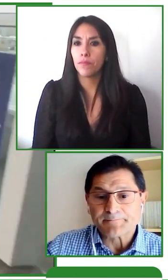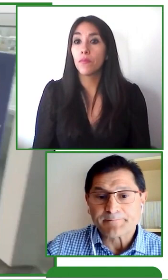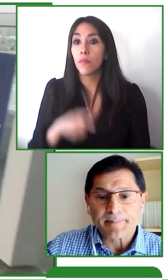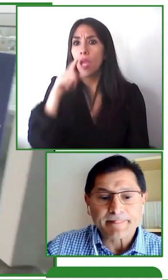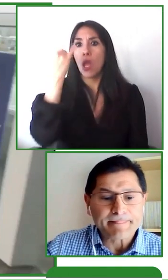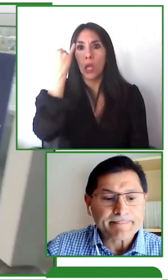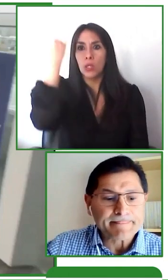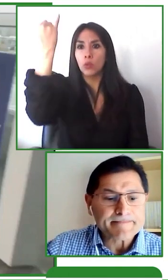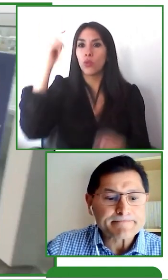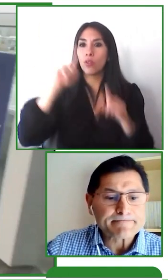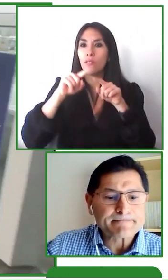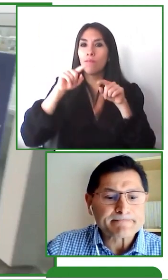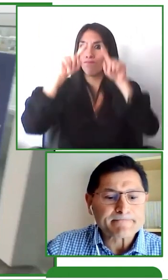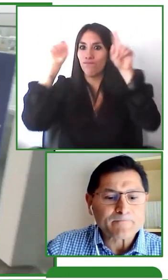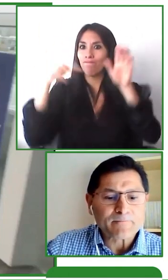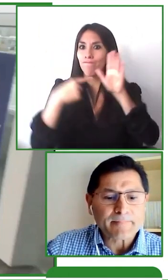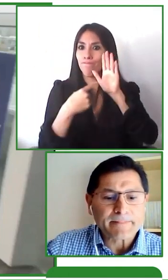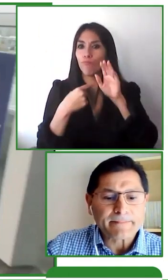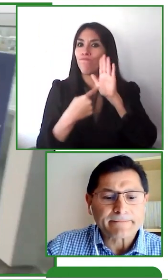sistema.